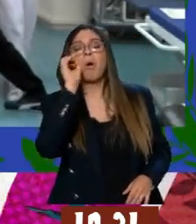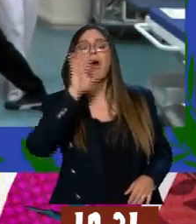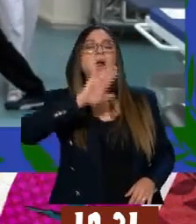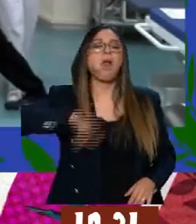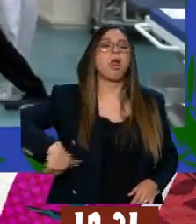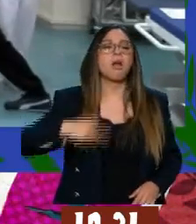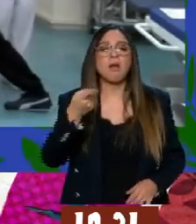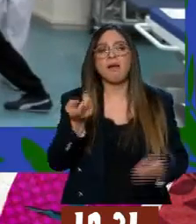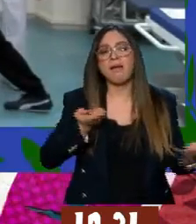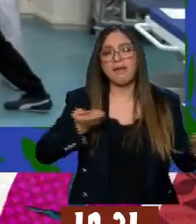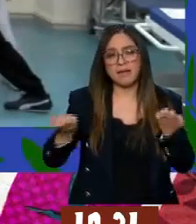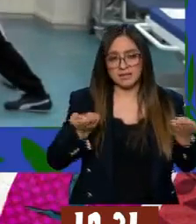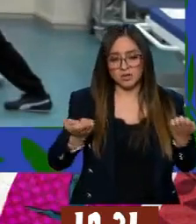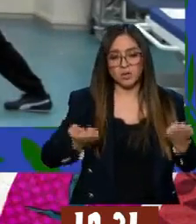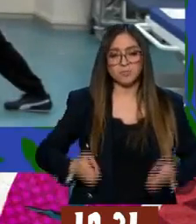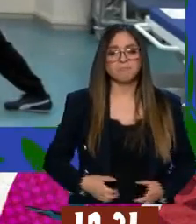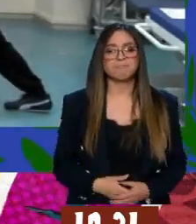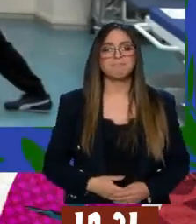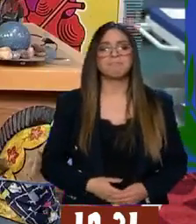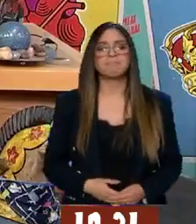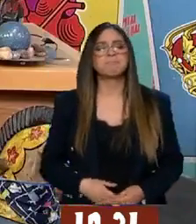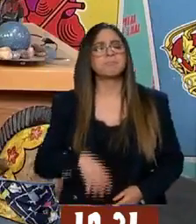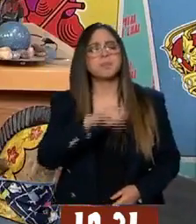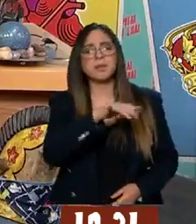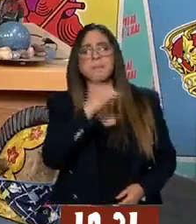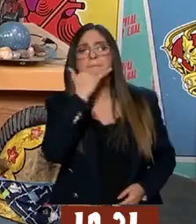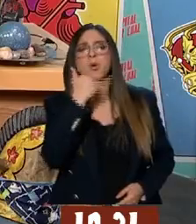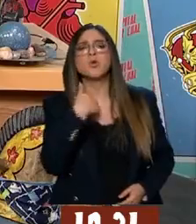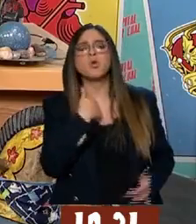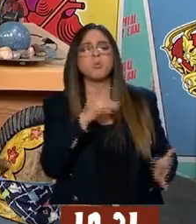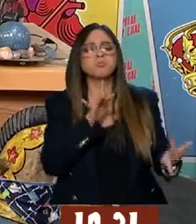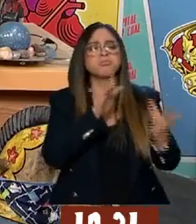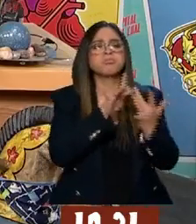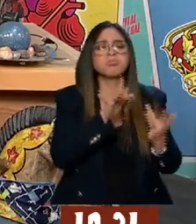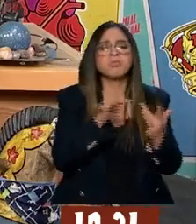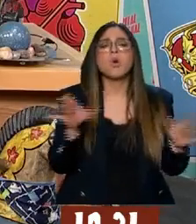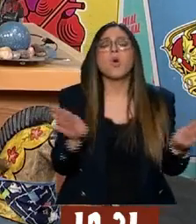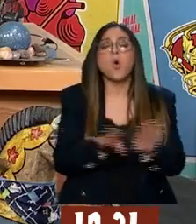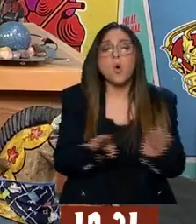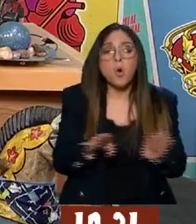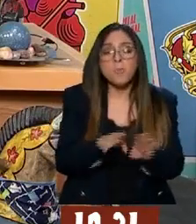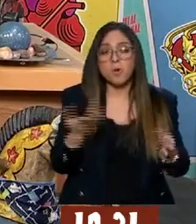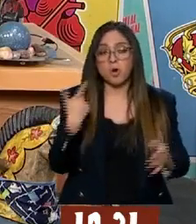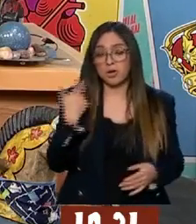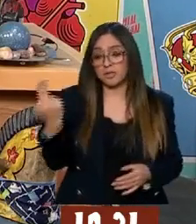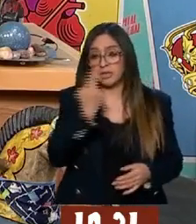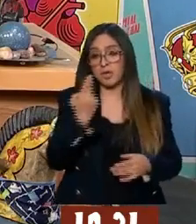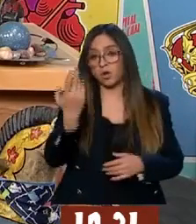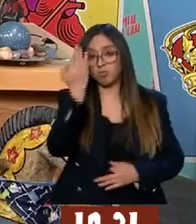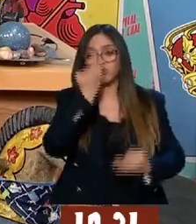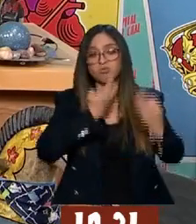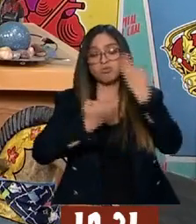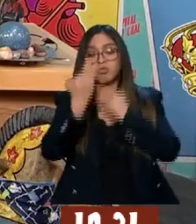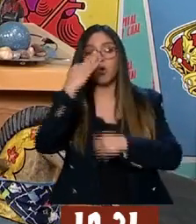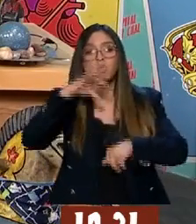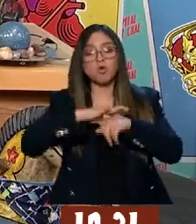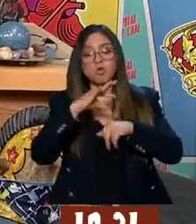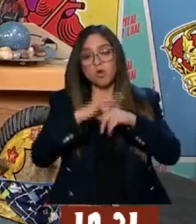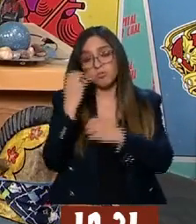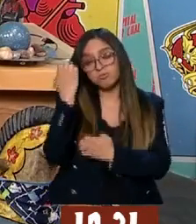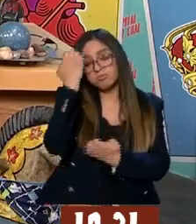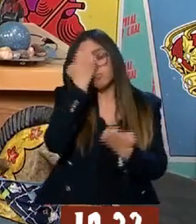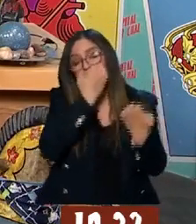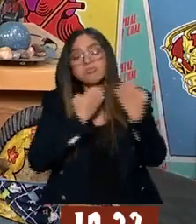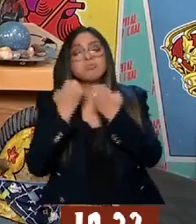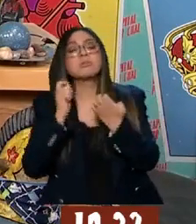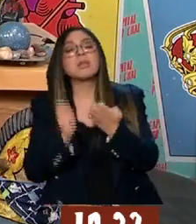ejercicio. Doctor, adelante. ¿Cómo lo contactamos? Exacto. ¿Cómo podemos tener una valoración de cuál es nuestro